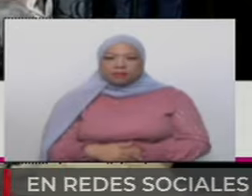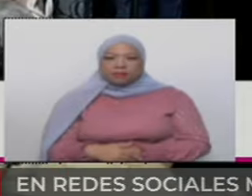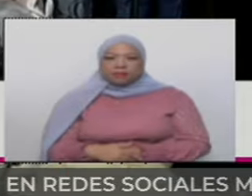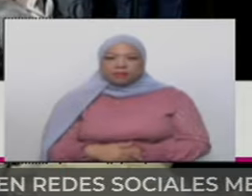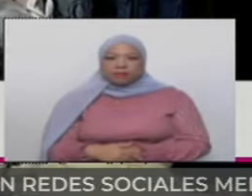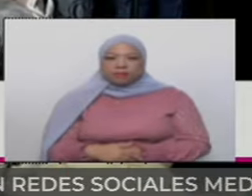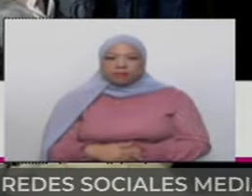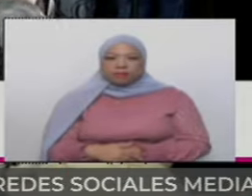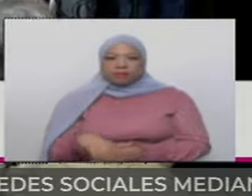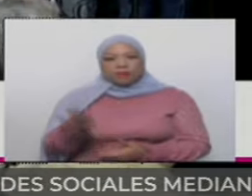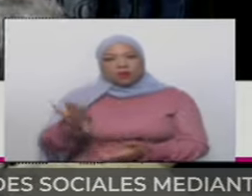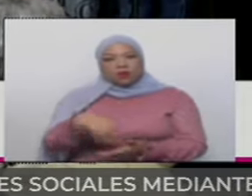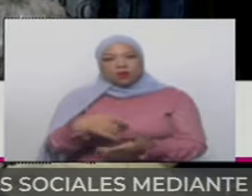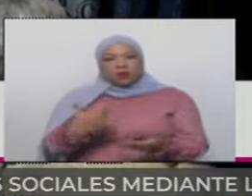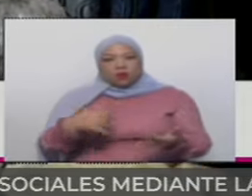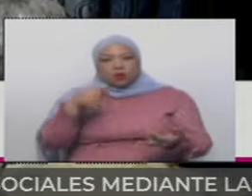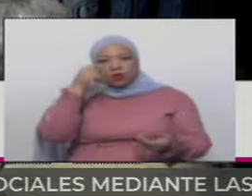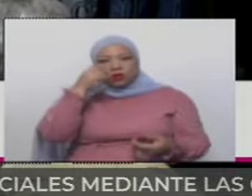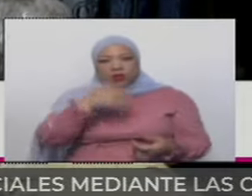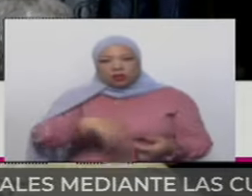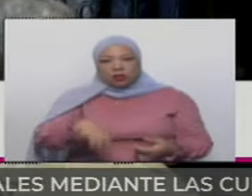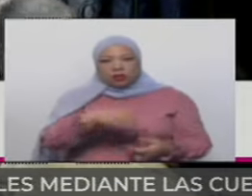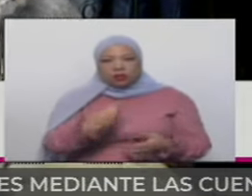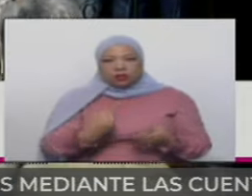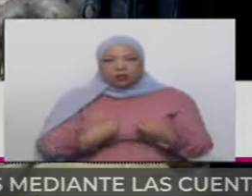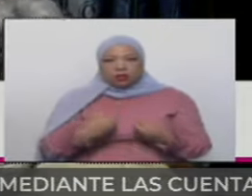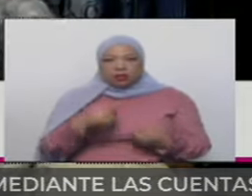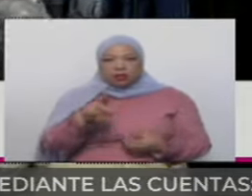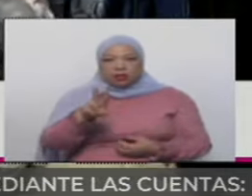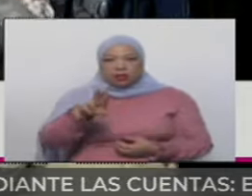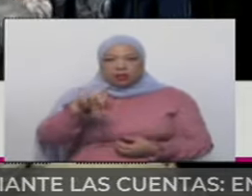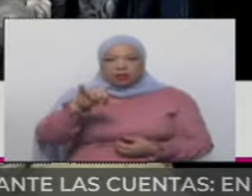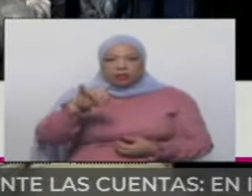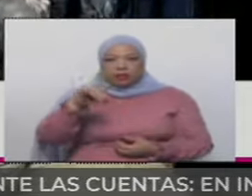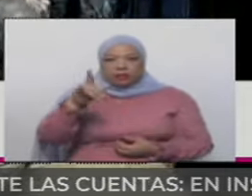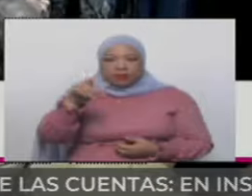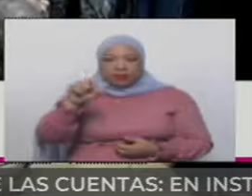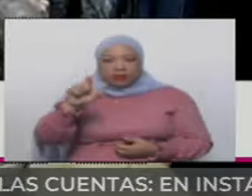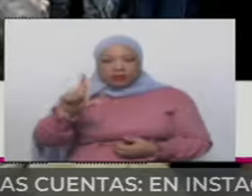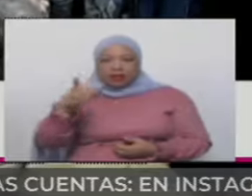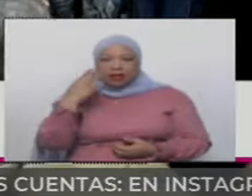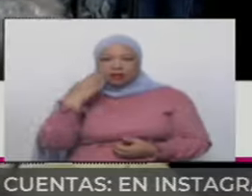el gran canto del llano, Vidal Colmenares,